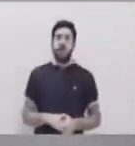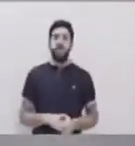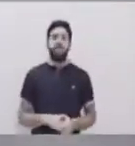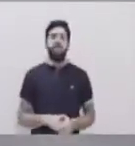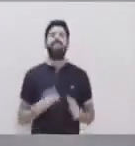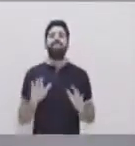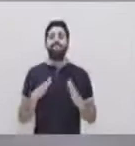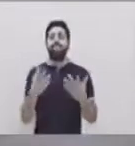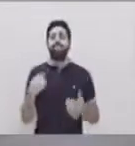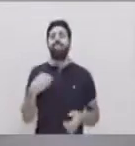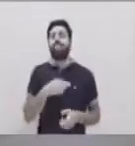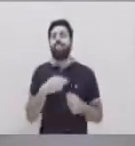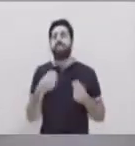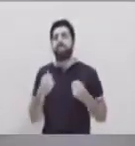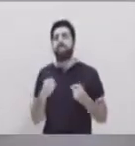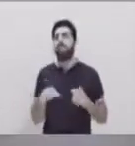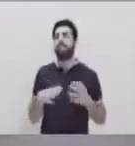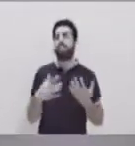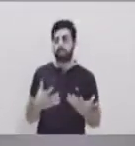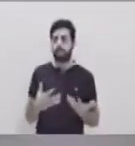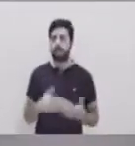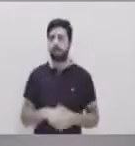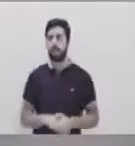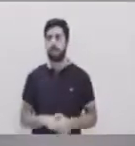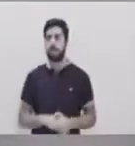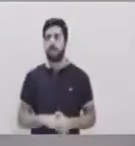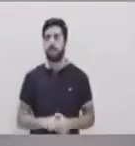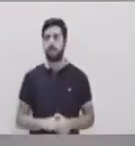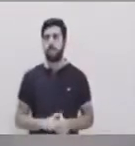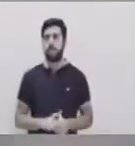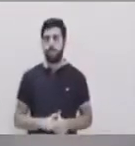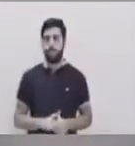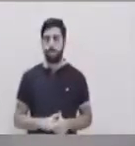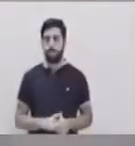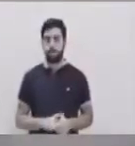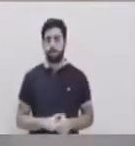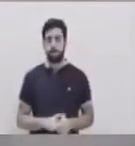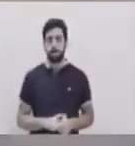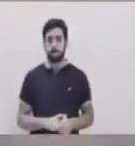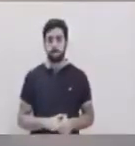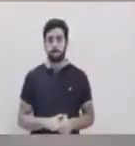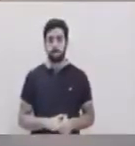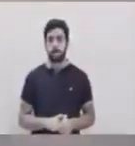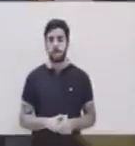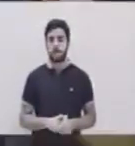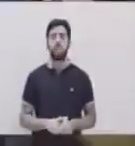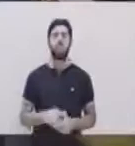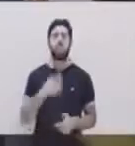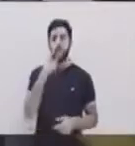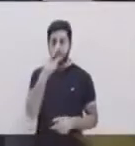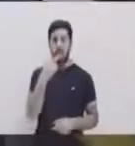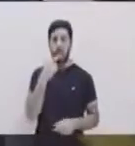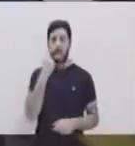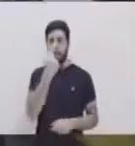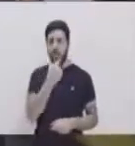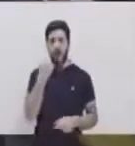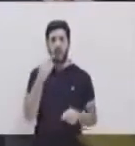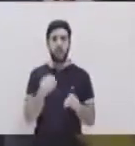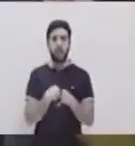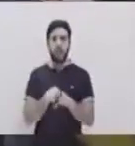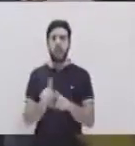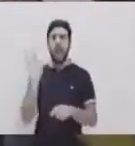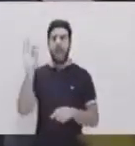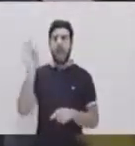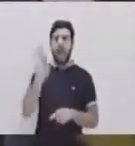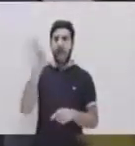sonido, inhalamos y hacemos al exhalar el sonido como que viene una avispa o una abeja. Okay. Vamos pues,